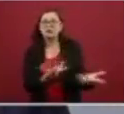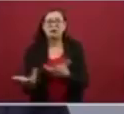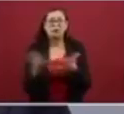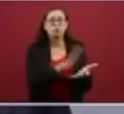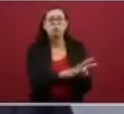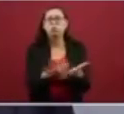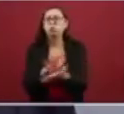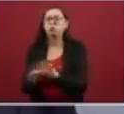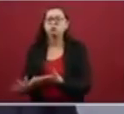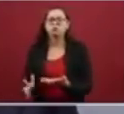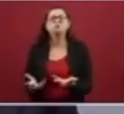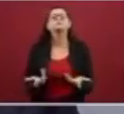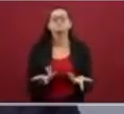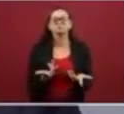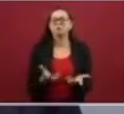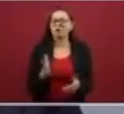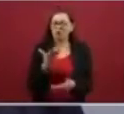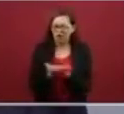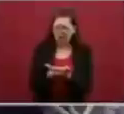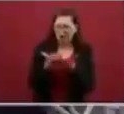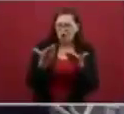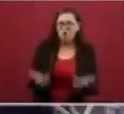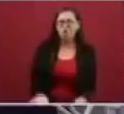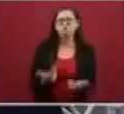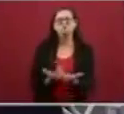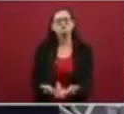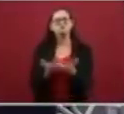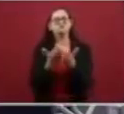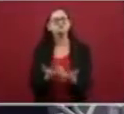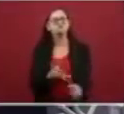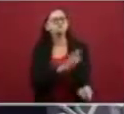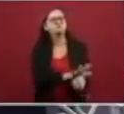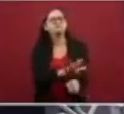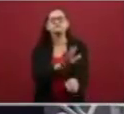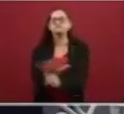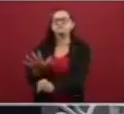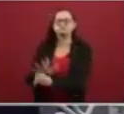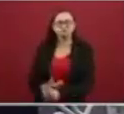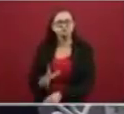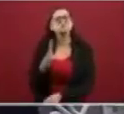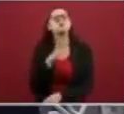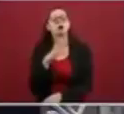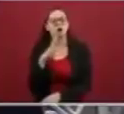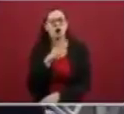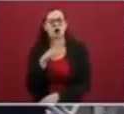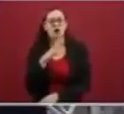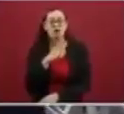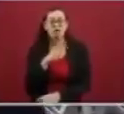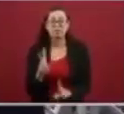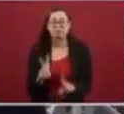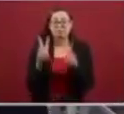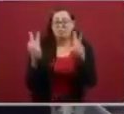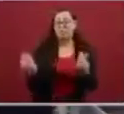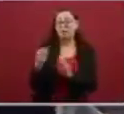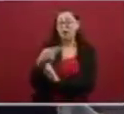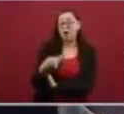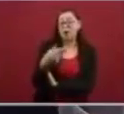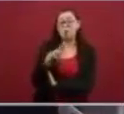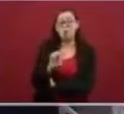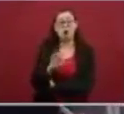Y como ya dijimos, prácticamente se acabó con el famoso huachicol.